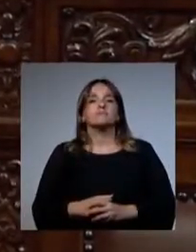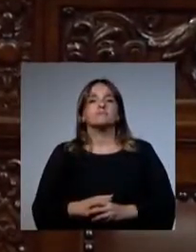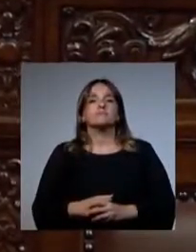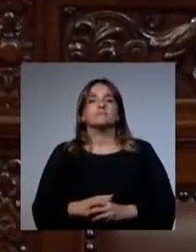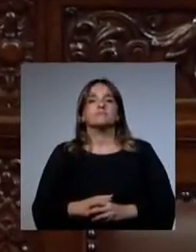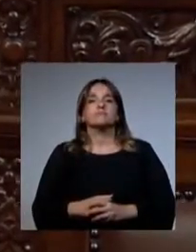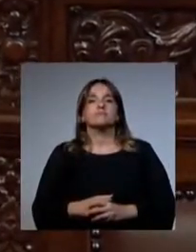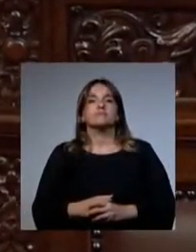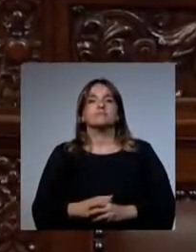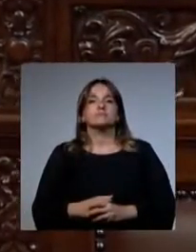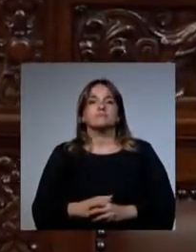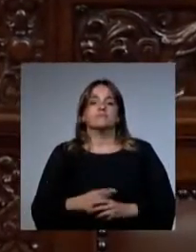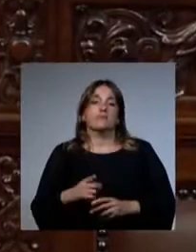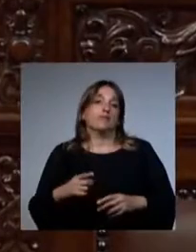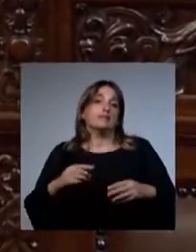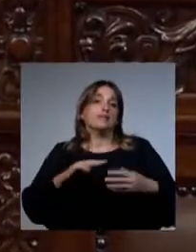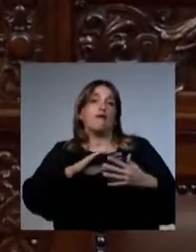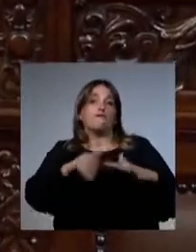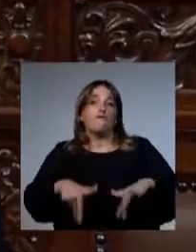Tal era